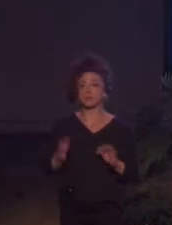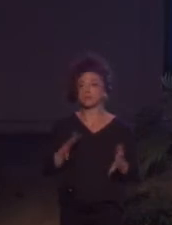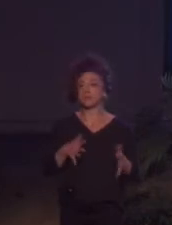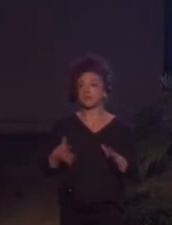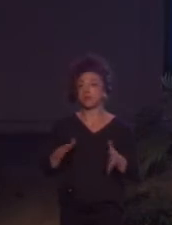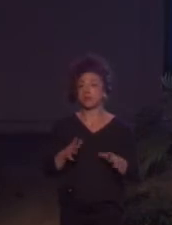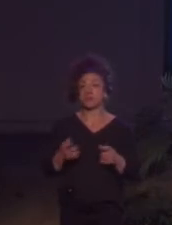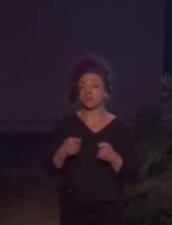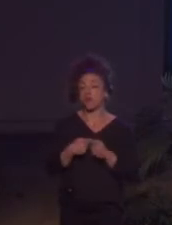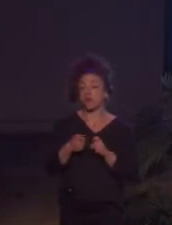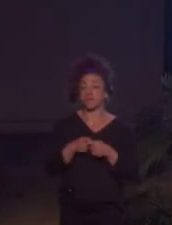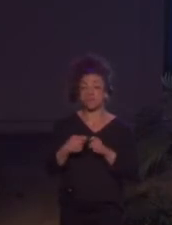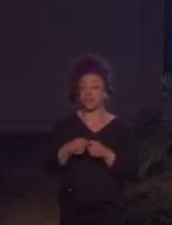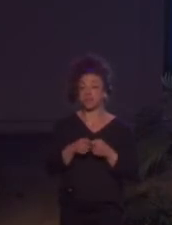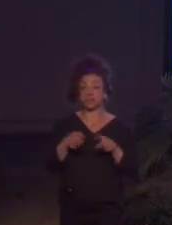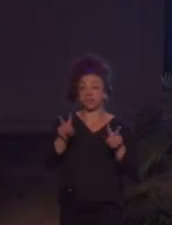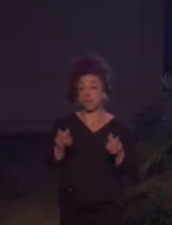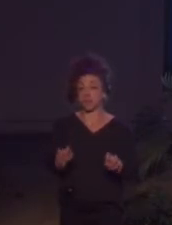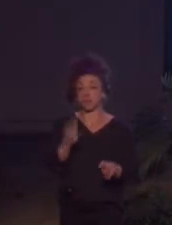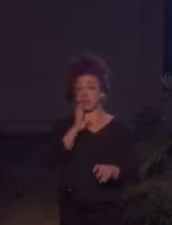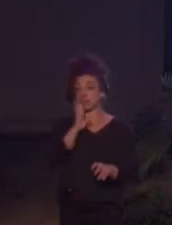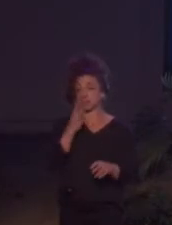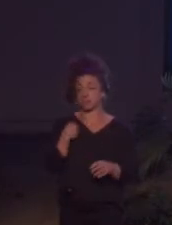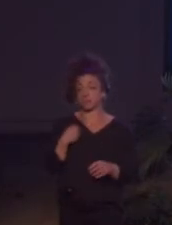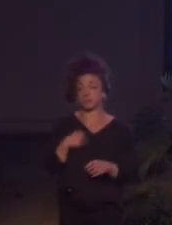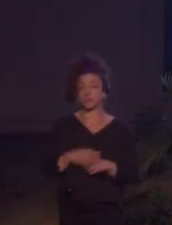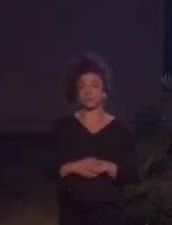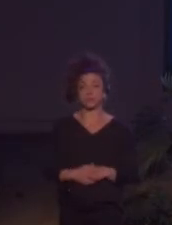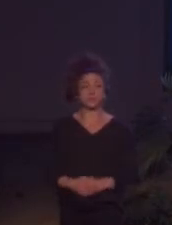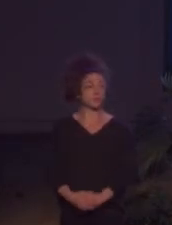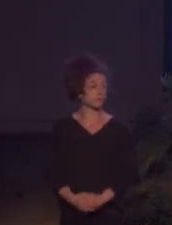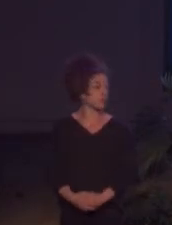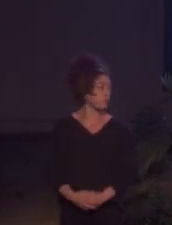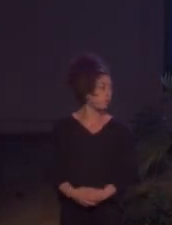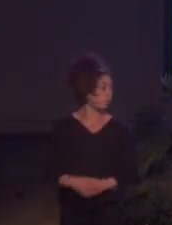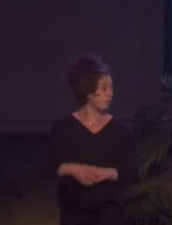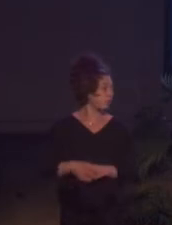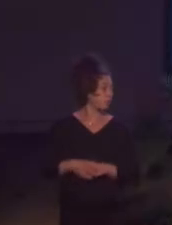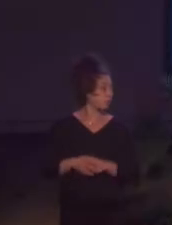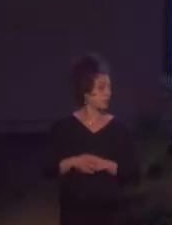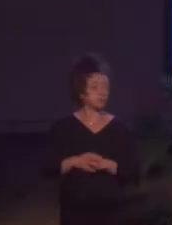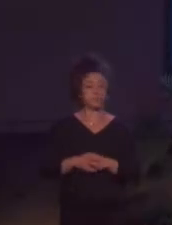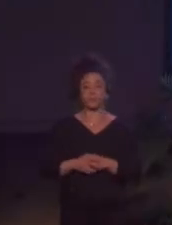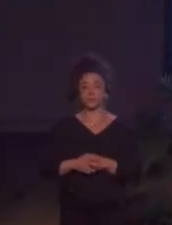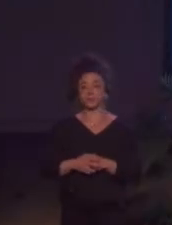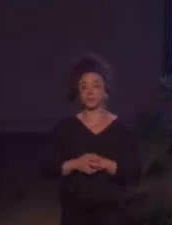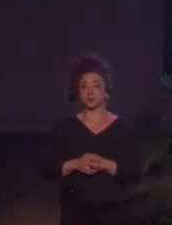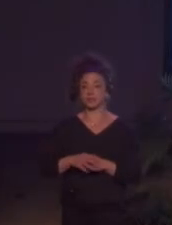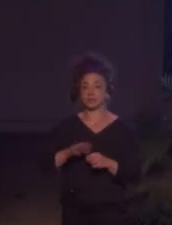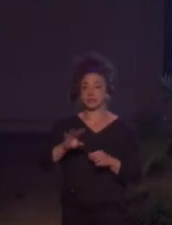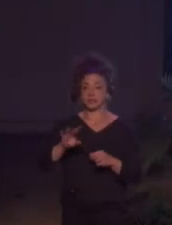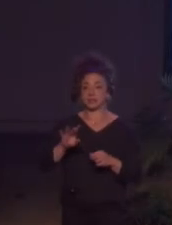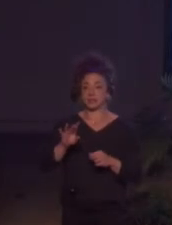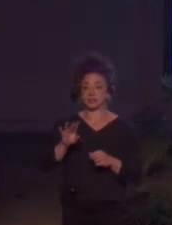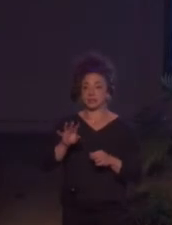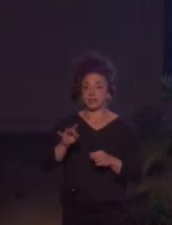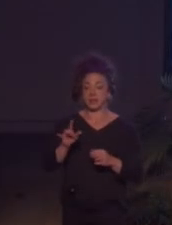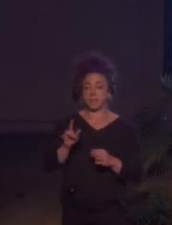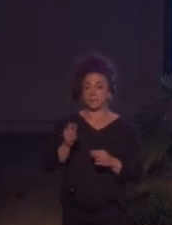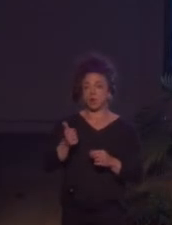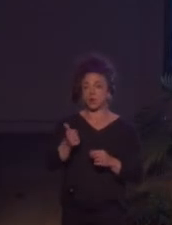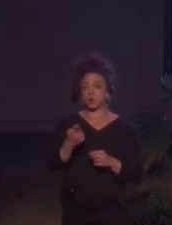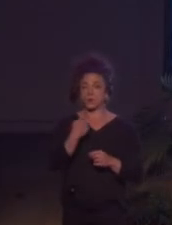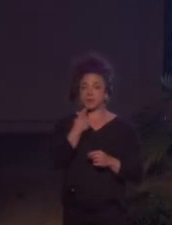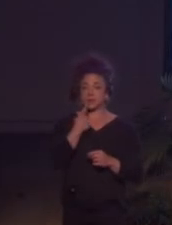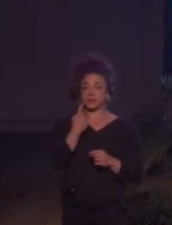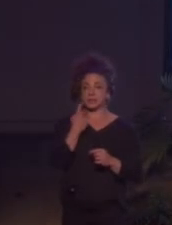esos los conflictos que os han dado. Sí, un poco, aparte, cuando has dicho, ¿no?, la